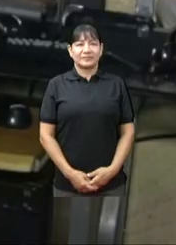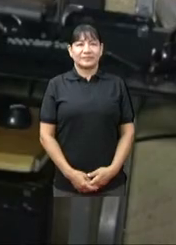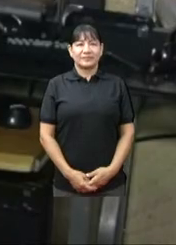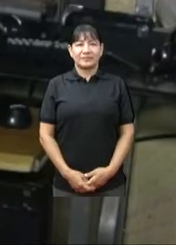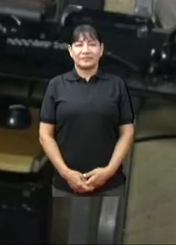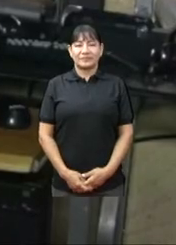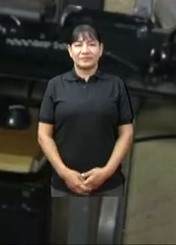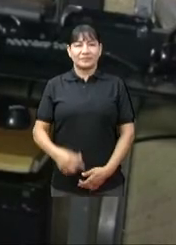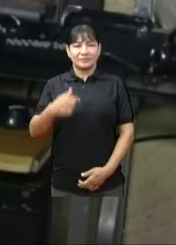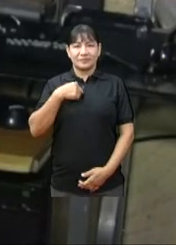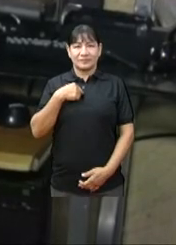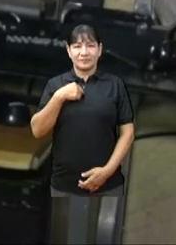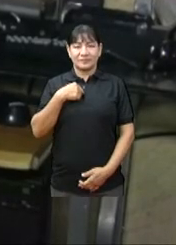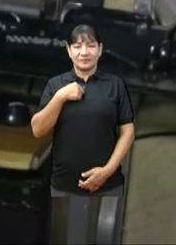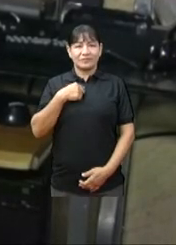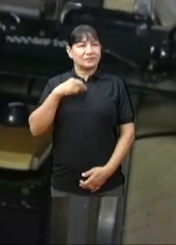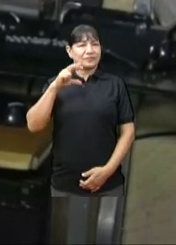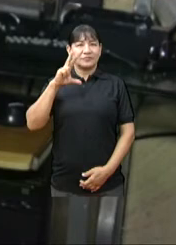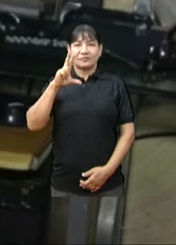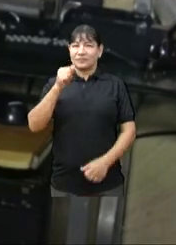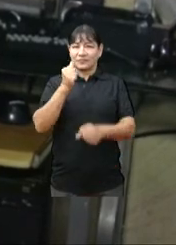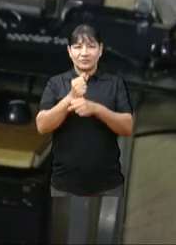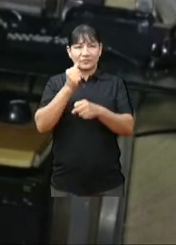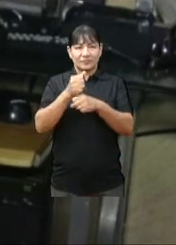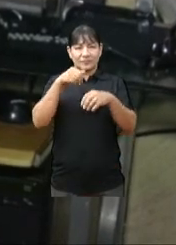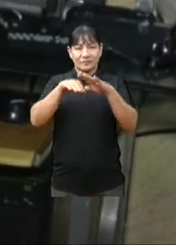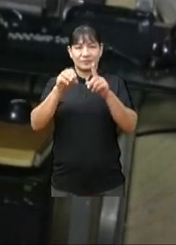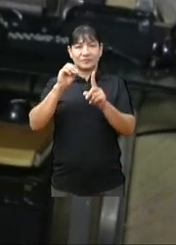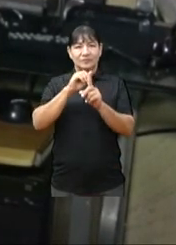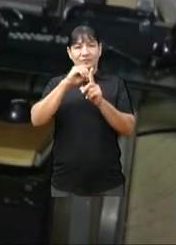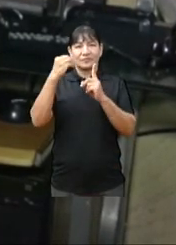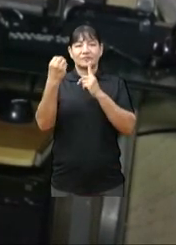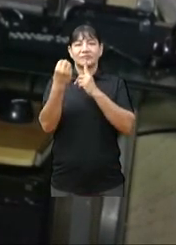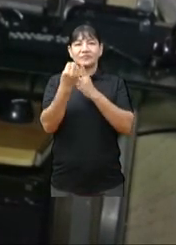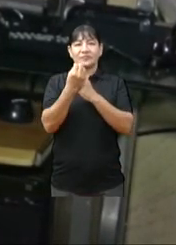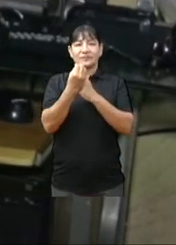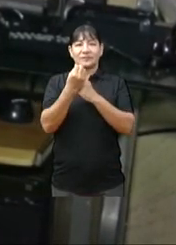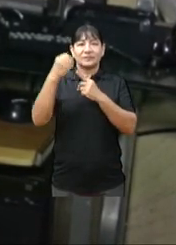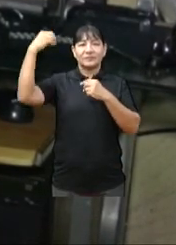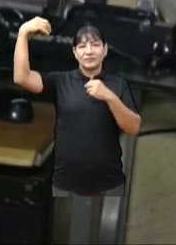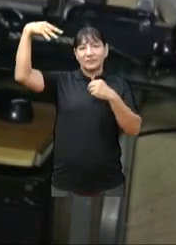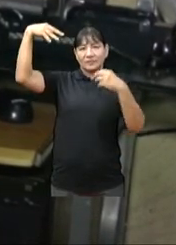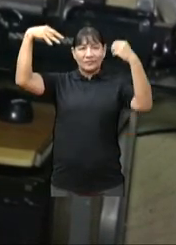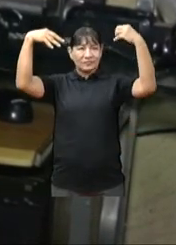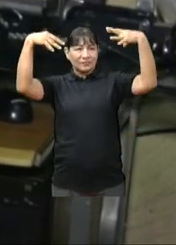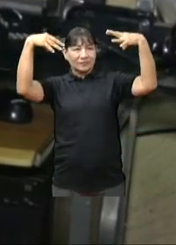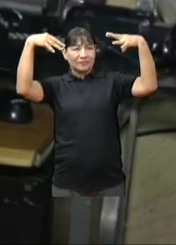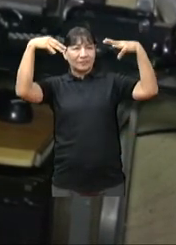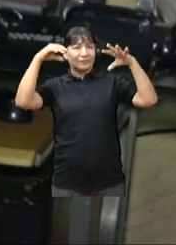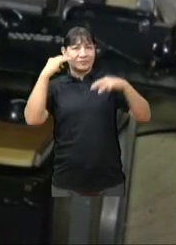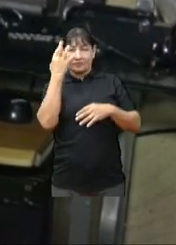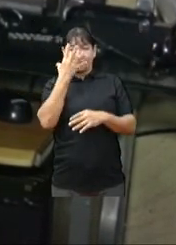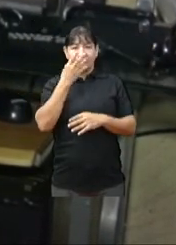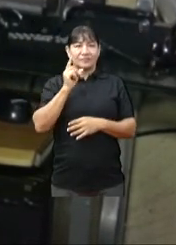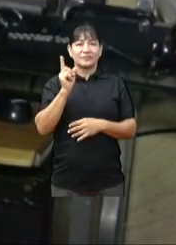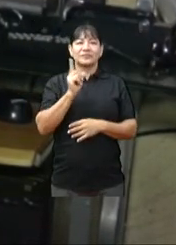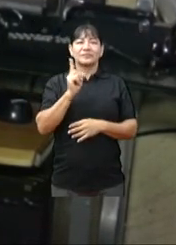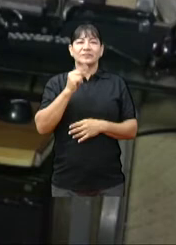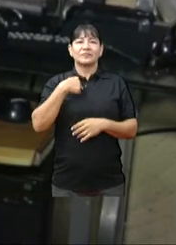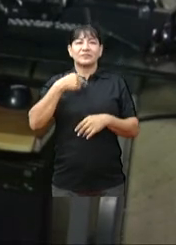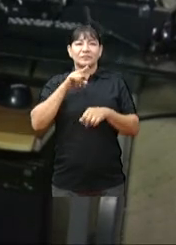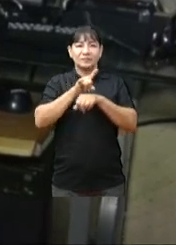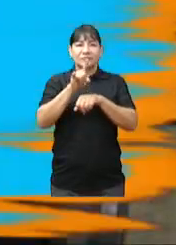No soy fotógrafo de estudio, que voy a estar en un lugar, vea, un fondo bonito, con luces, todo. Yo soy fotógrafo de